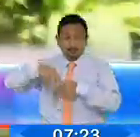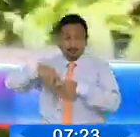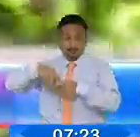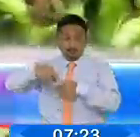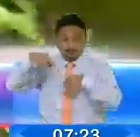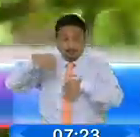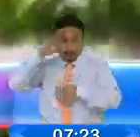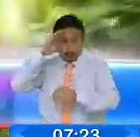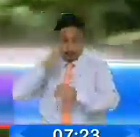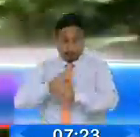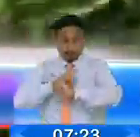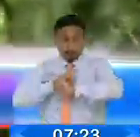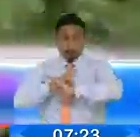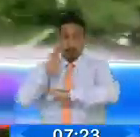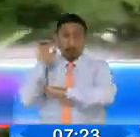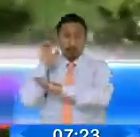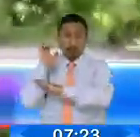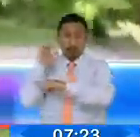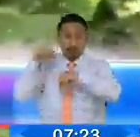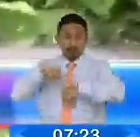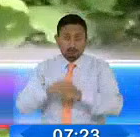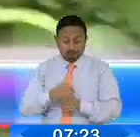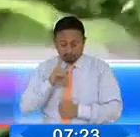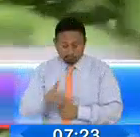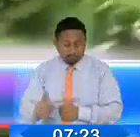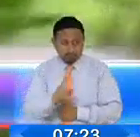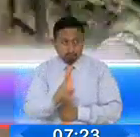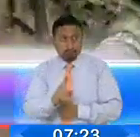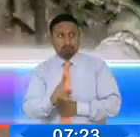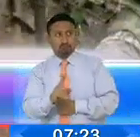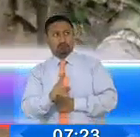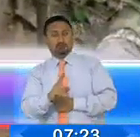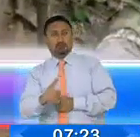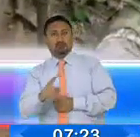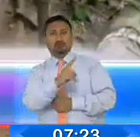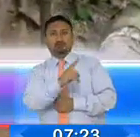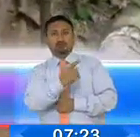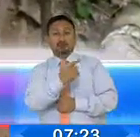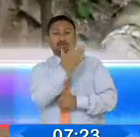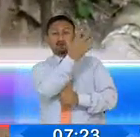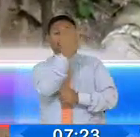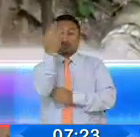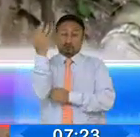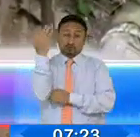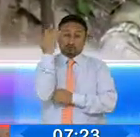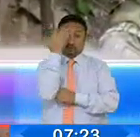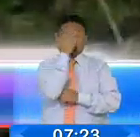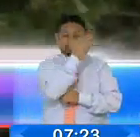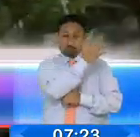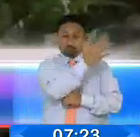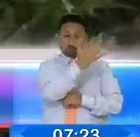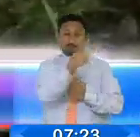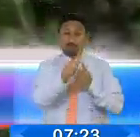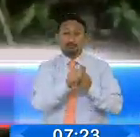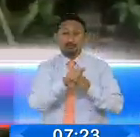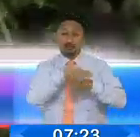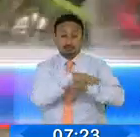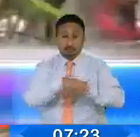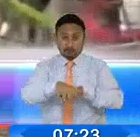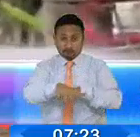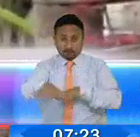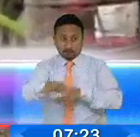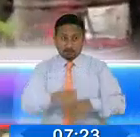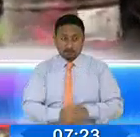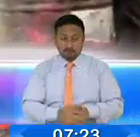defensa de la soberanía y territorio ecuatoriano, se topó con la infraestructura levantada en medio de una zona selvática y cerca a un estero. El área